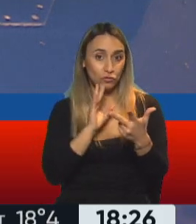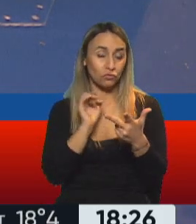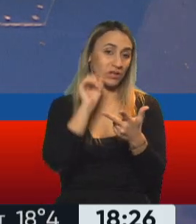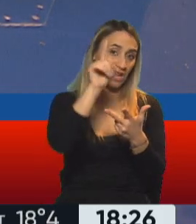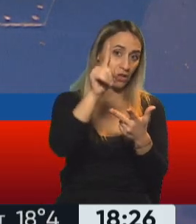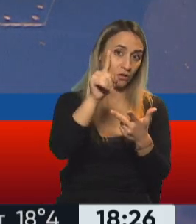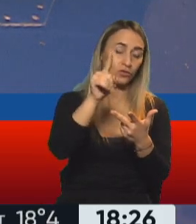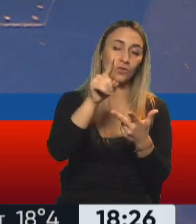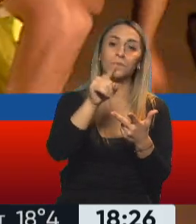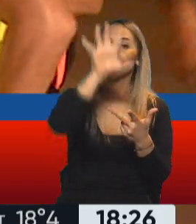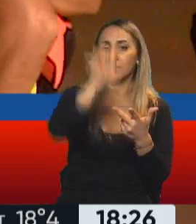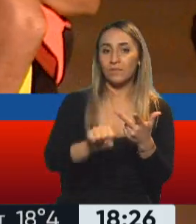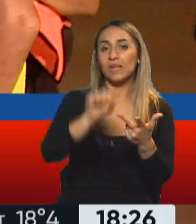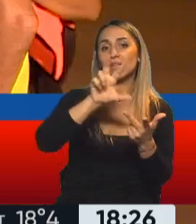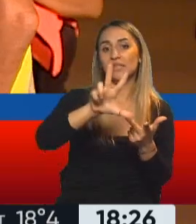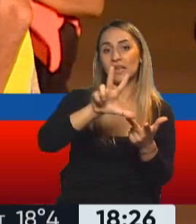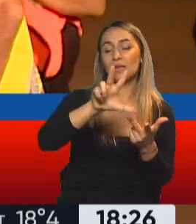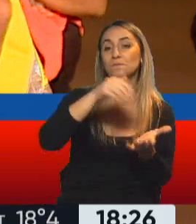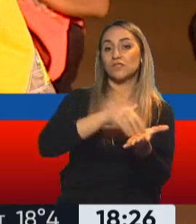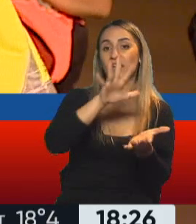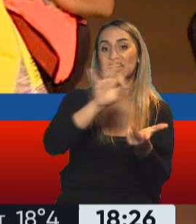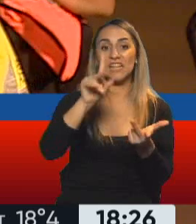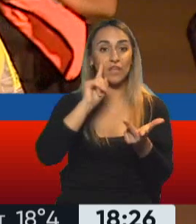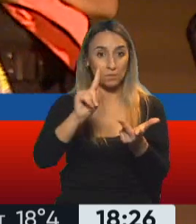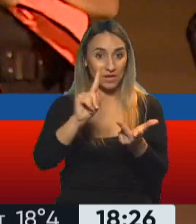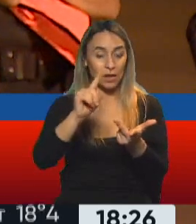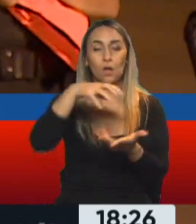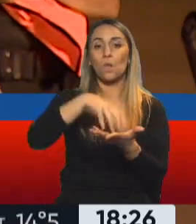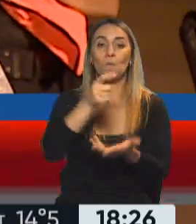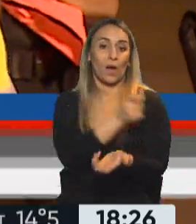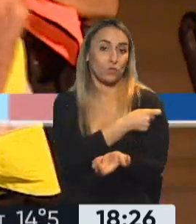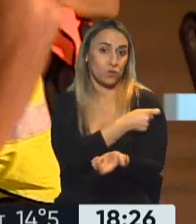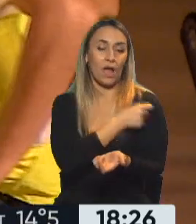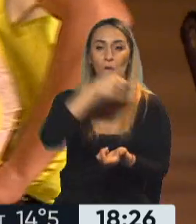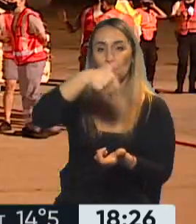transportar 3 millones y medio, en este caso, de la vacuna Moderna.